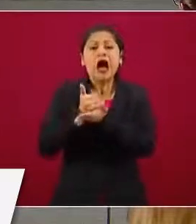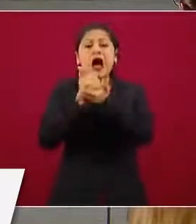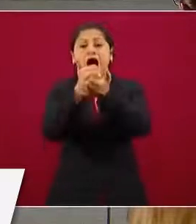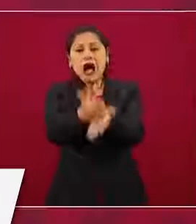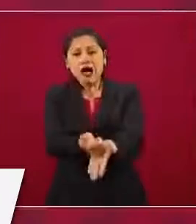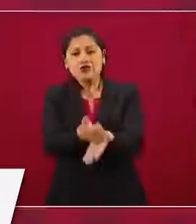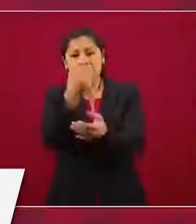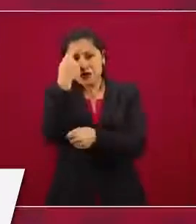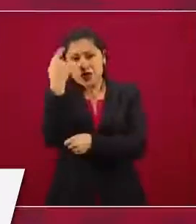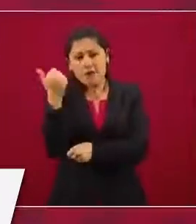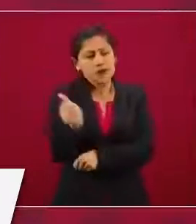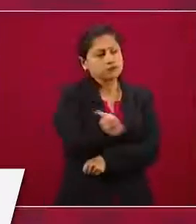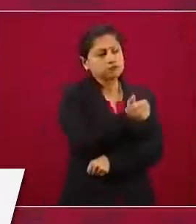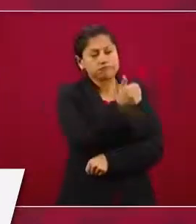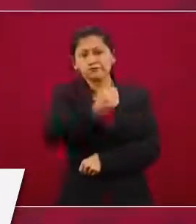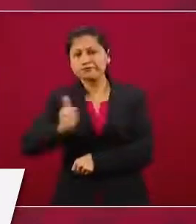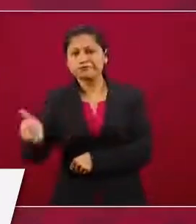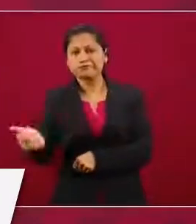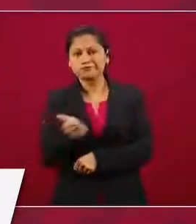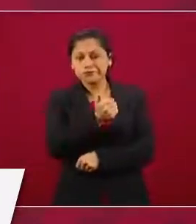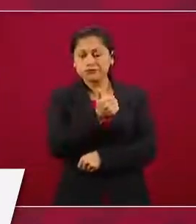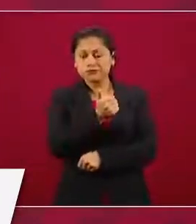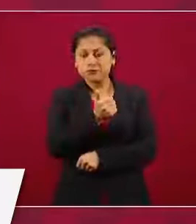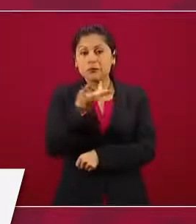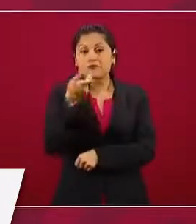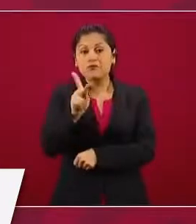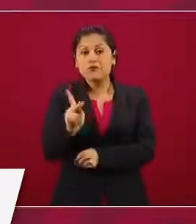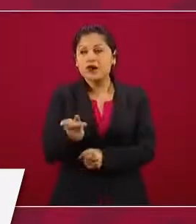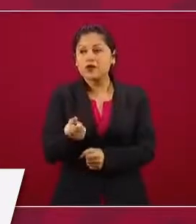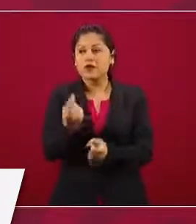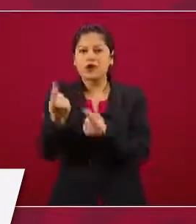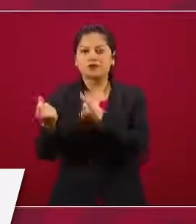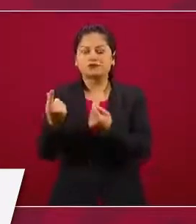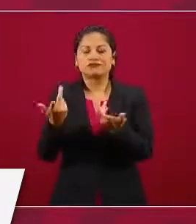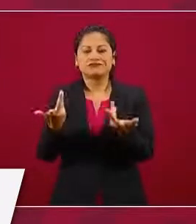revolución se hizo a caballo y en ferrocarril.